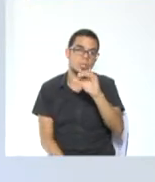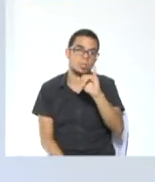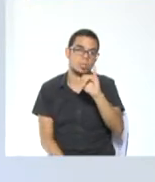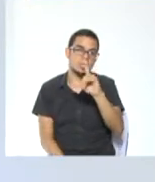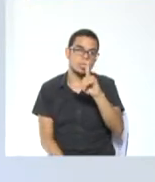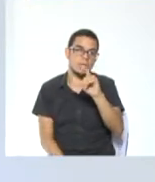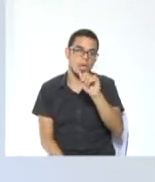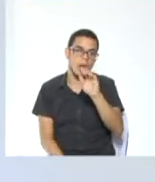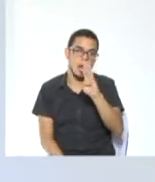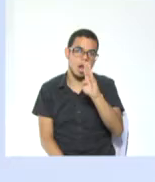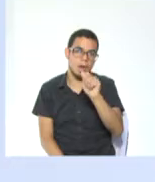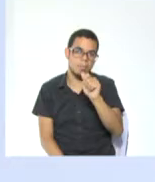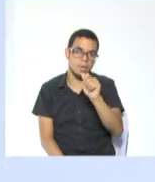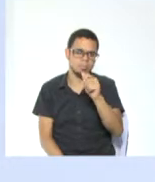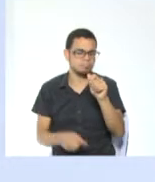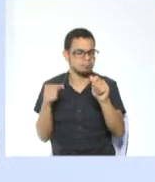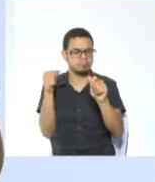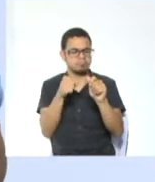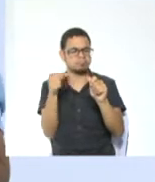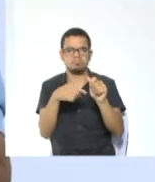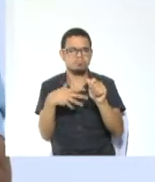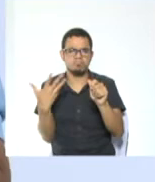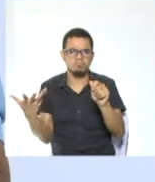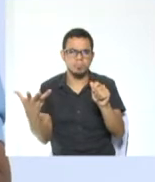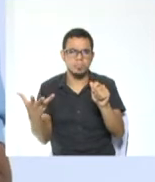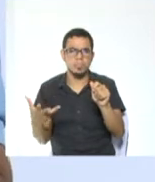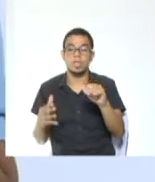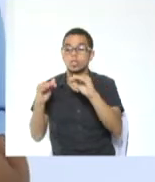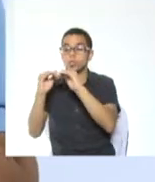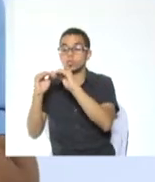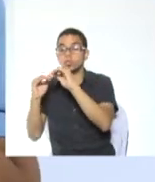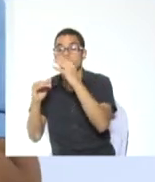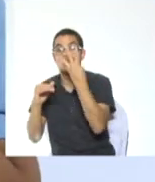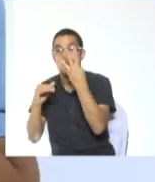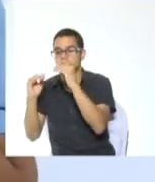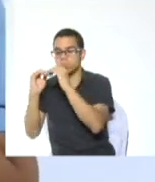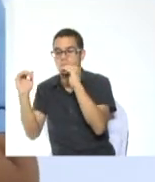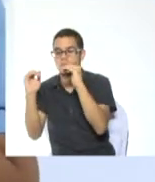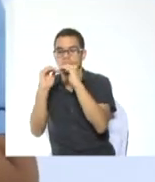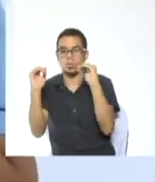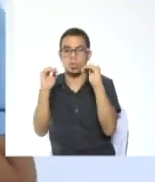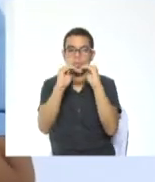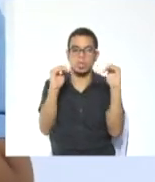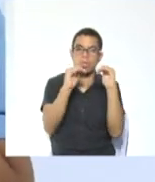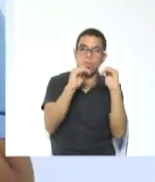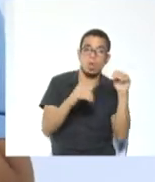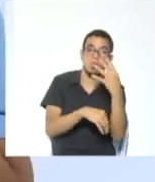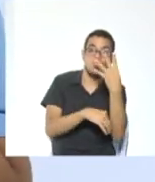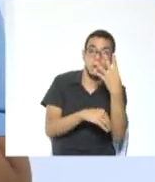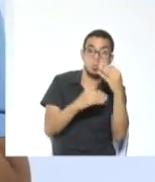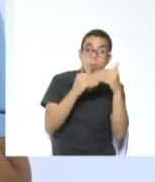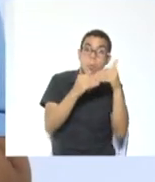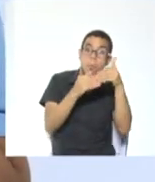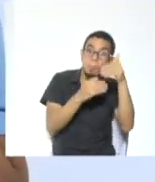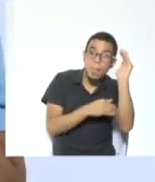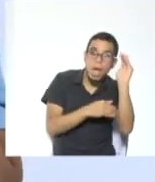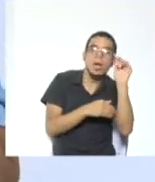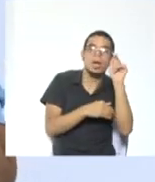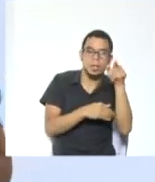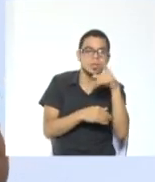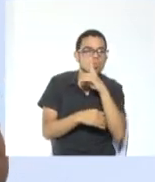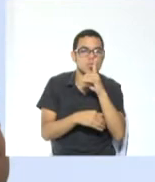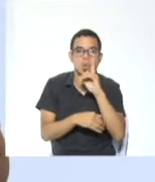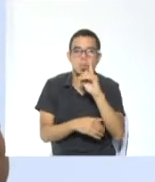de cuatro sílabas. Así como esta, amigos y amigas, la palabra libertador es